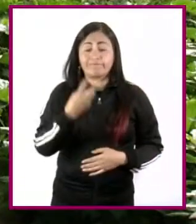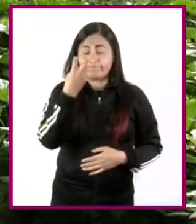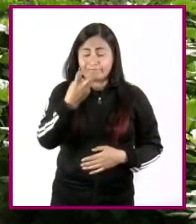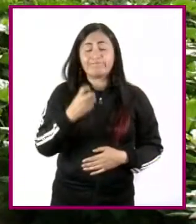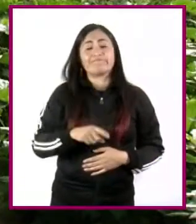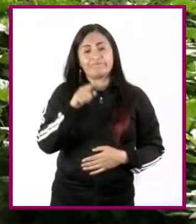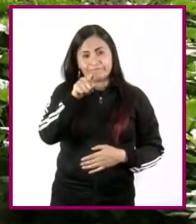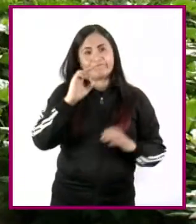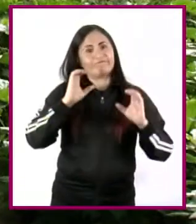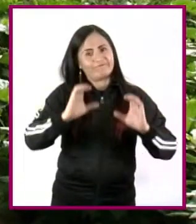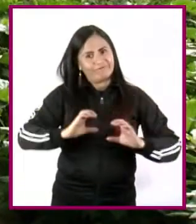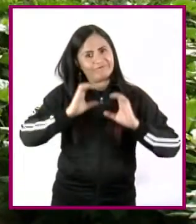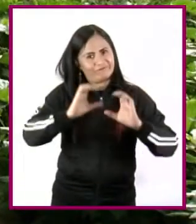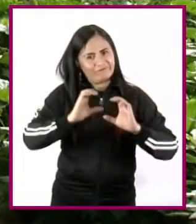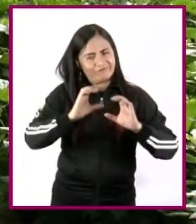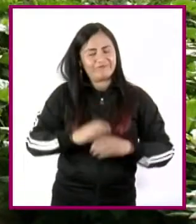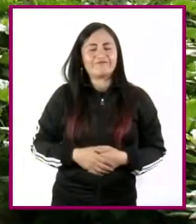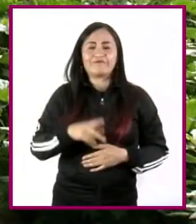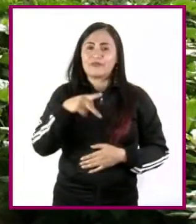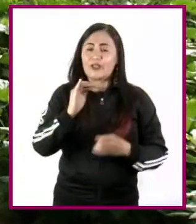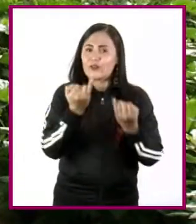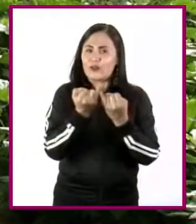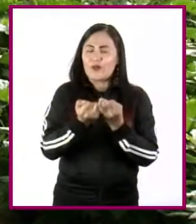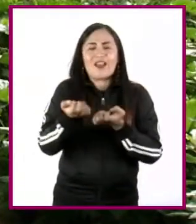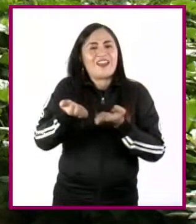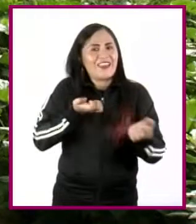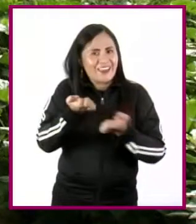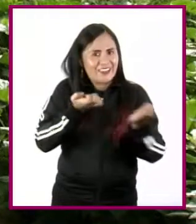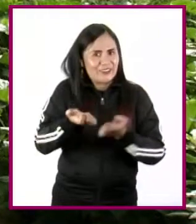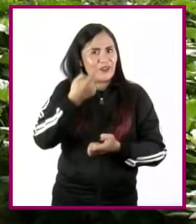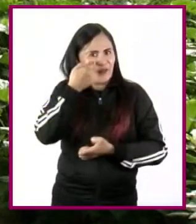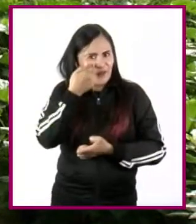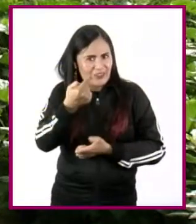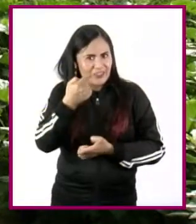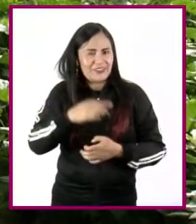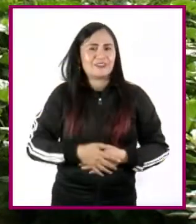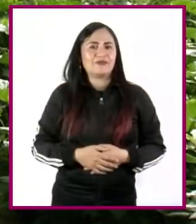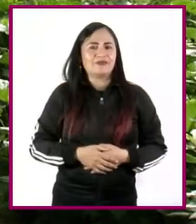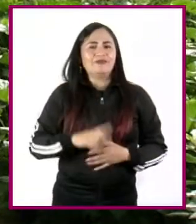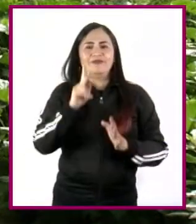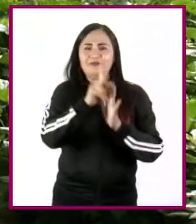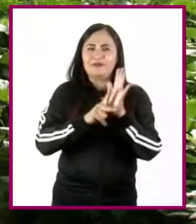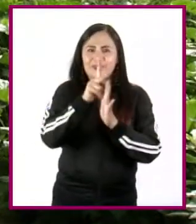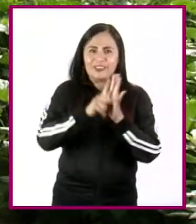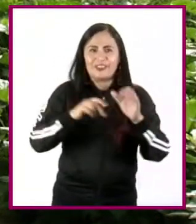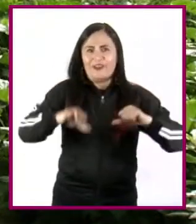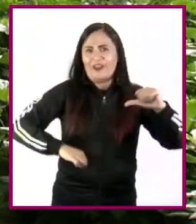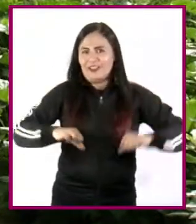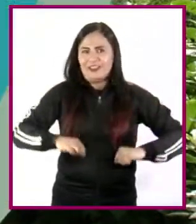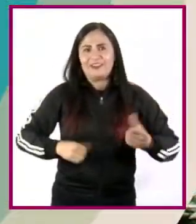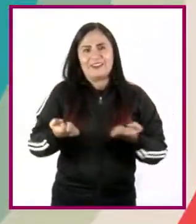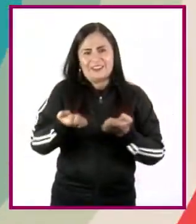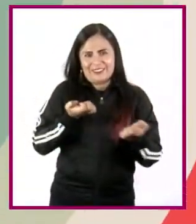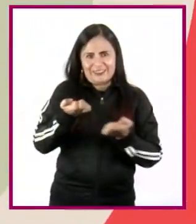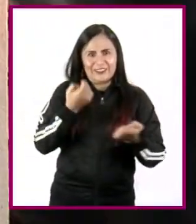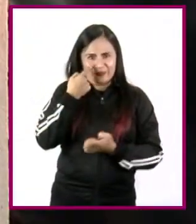de cuidarnos. Pero también lo es hacer ejercicio. Veamos a continuación la cápsula de activación física.